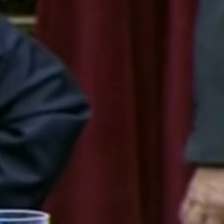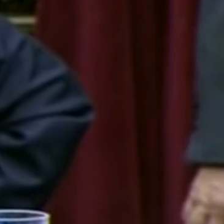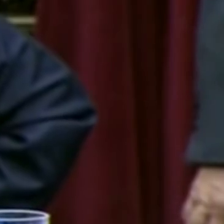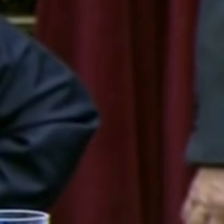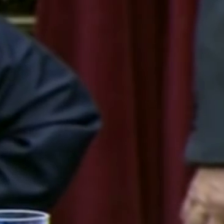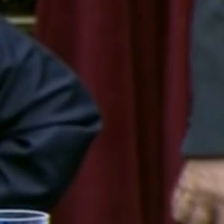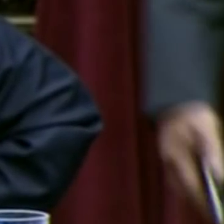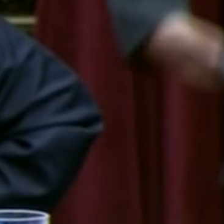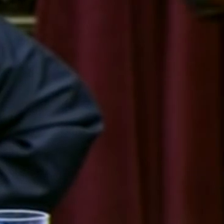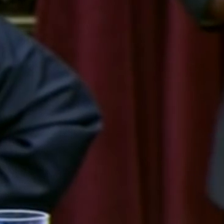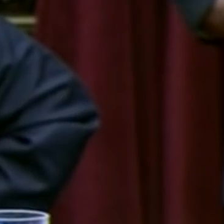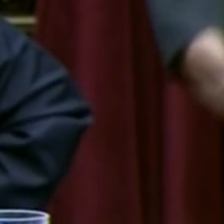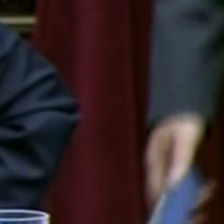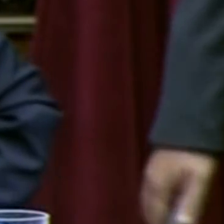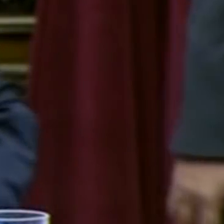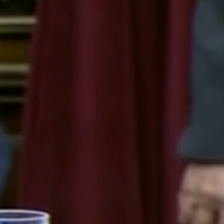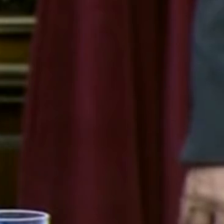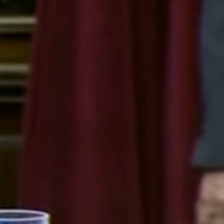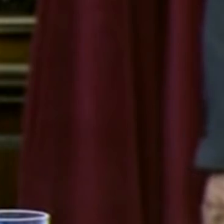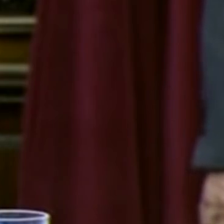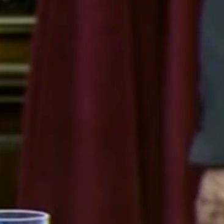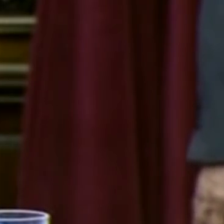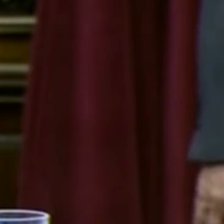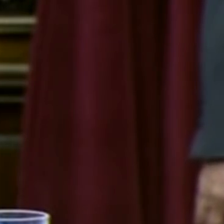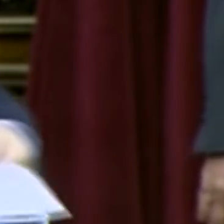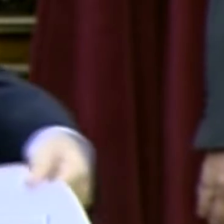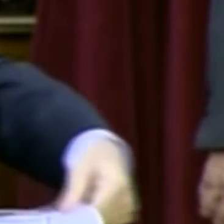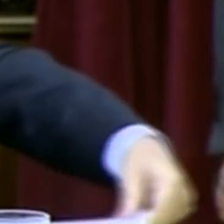Tiene la palabra el diputado Martín Lustó.